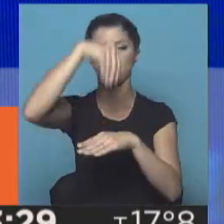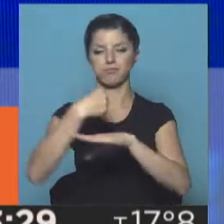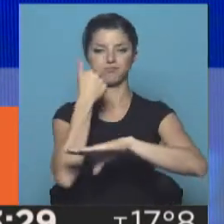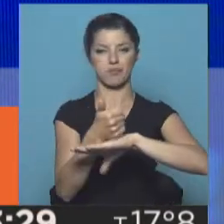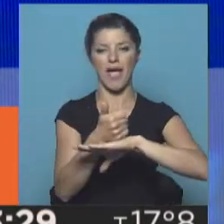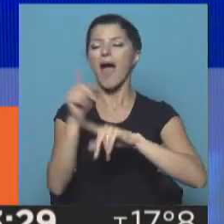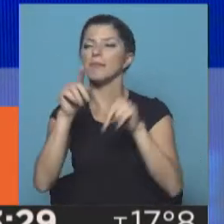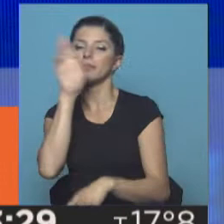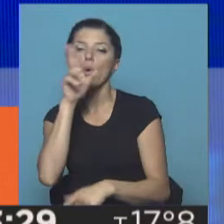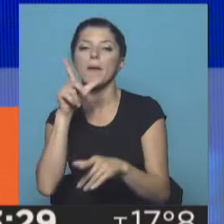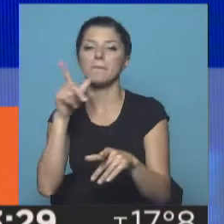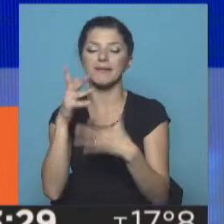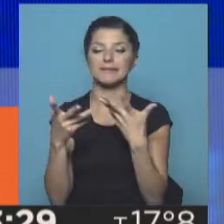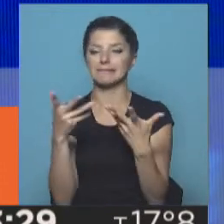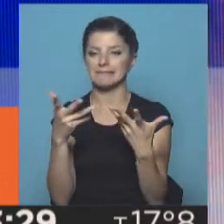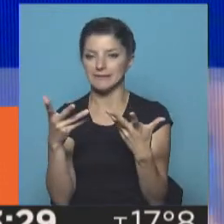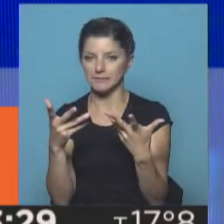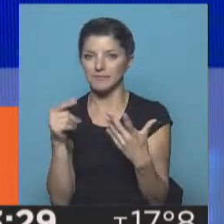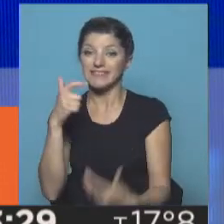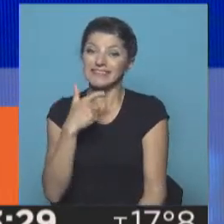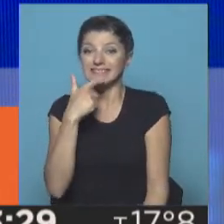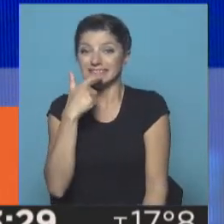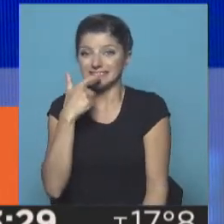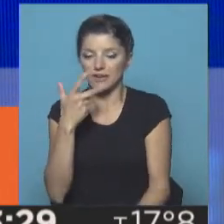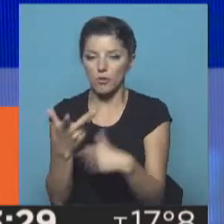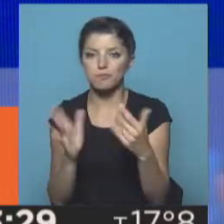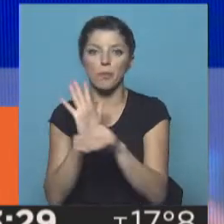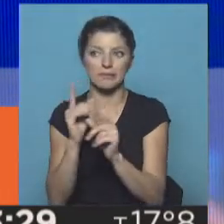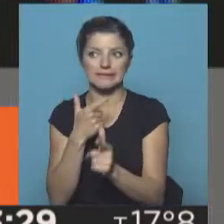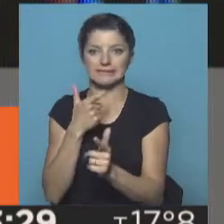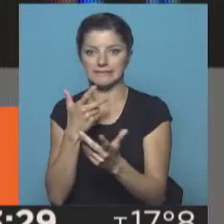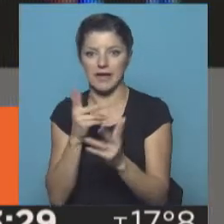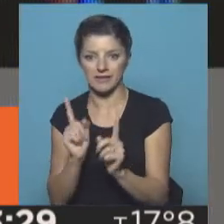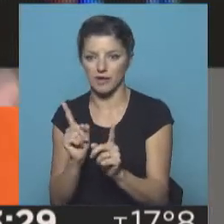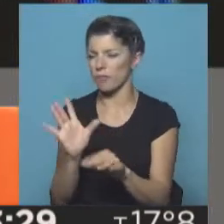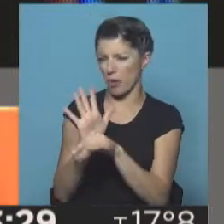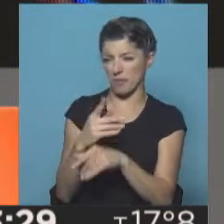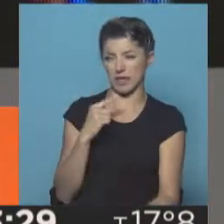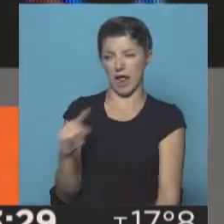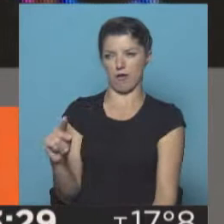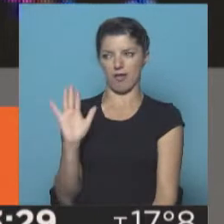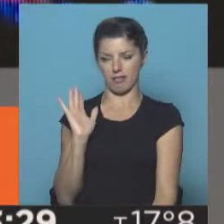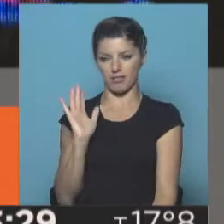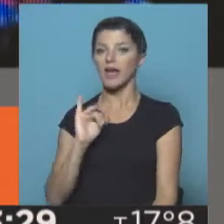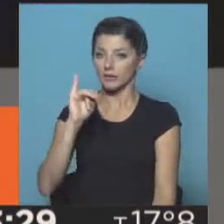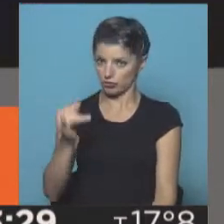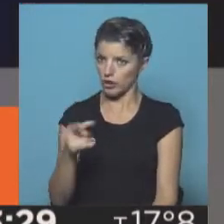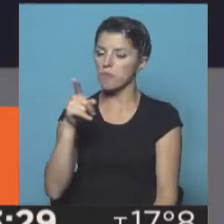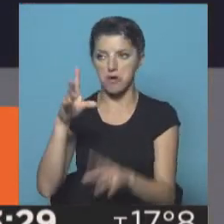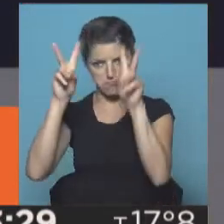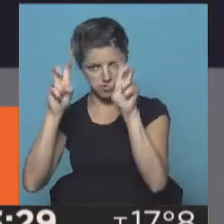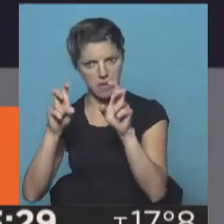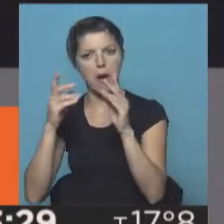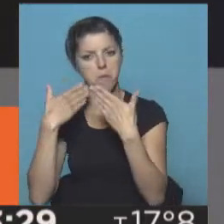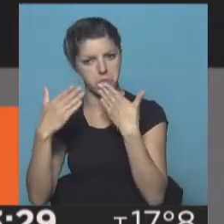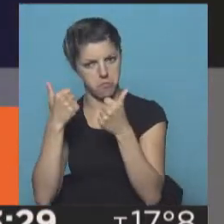muy distante, poco empática, tiene una sonrisa casi condescendiente por momentos, digamos. Y arrogante. Y arrogante. Es muy sólida en el manejo de los temas, cosa que en los